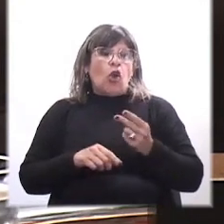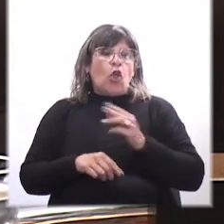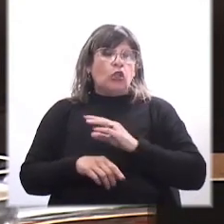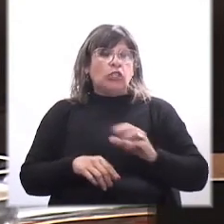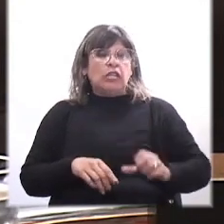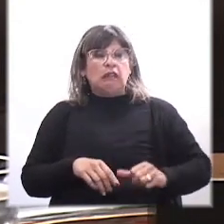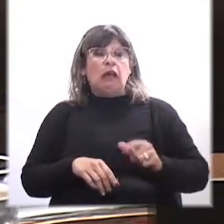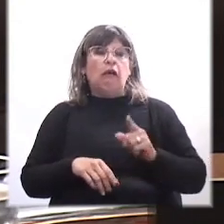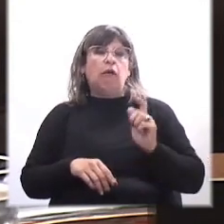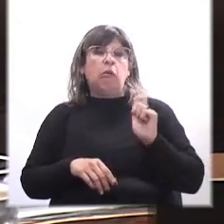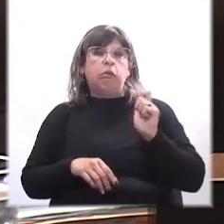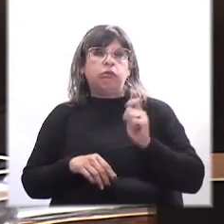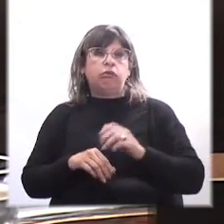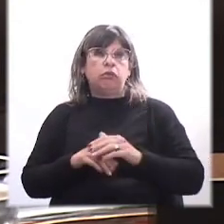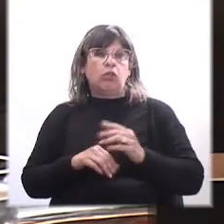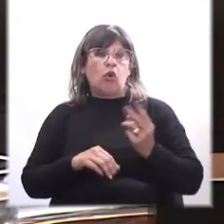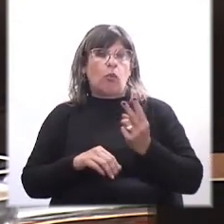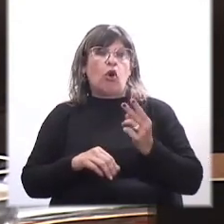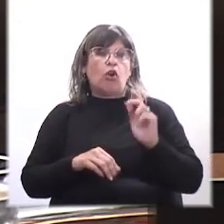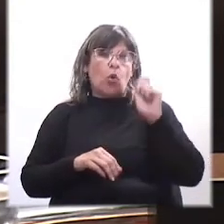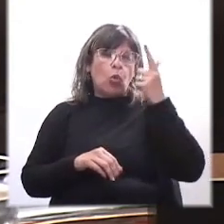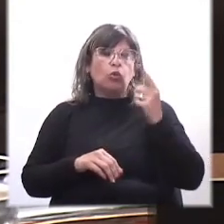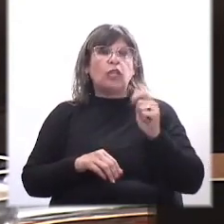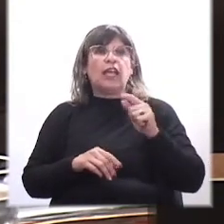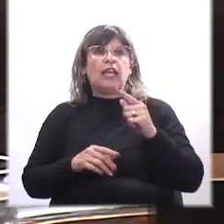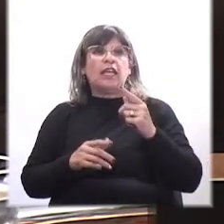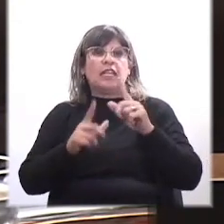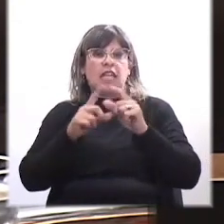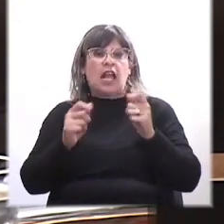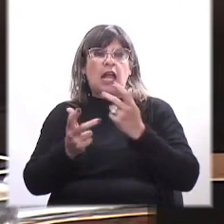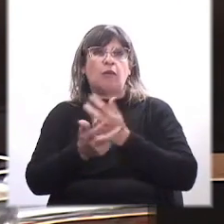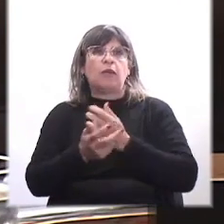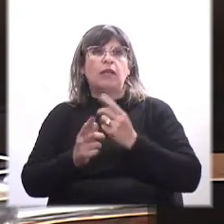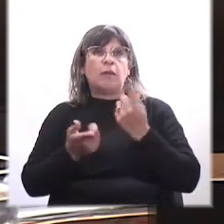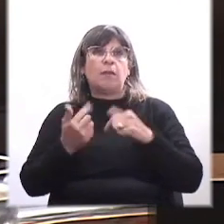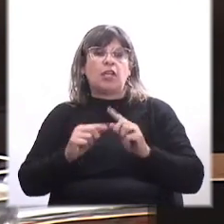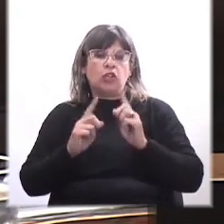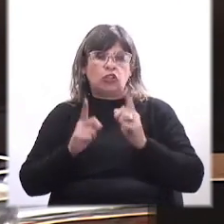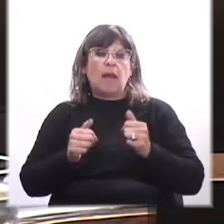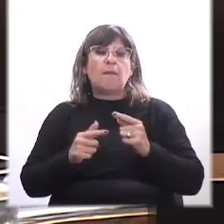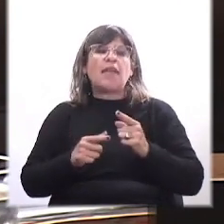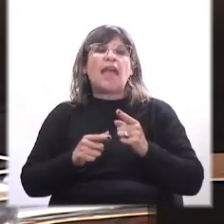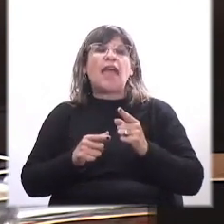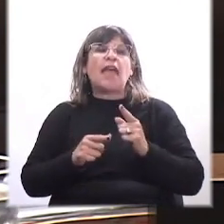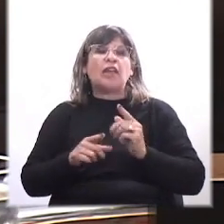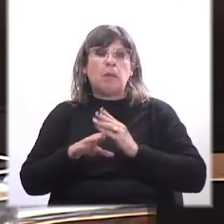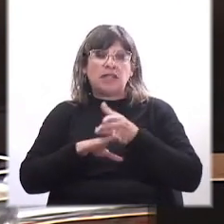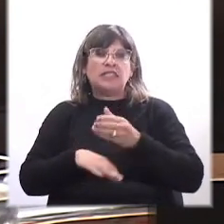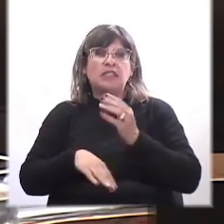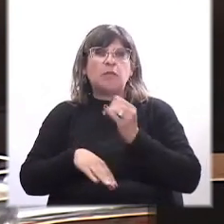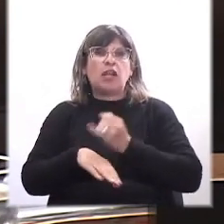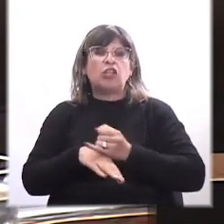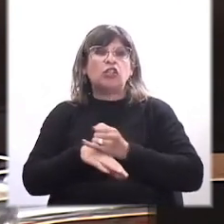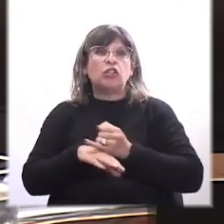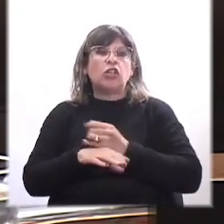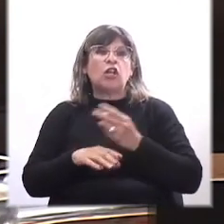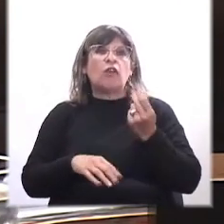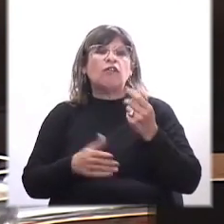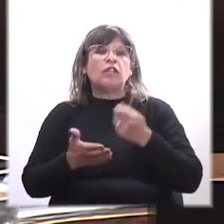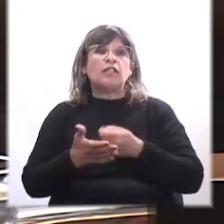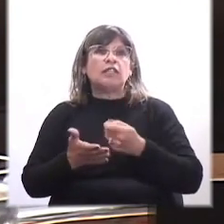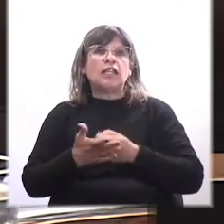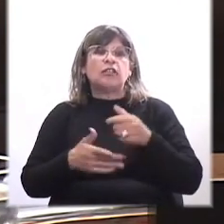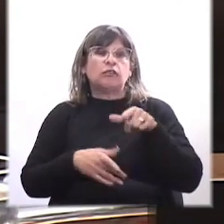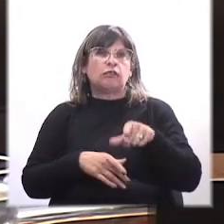públicos, pero que también participaron instituciones financieras multilaterales como la Corporación Andina de